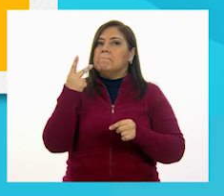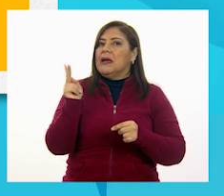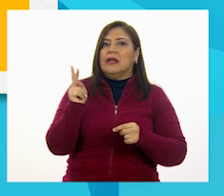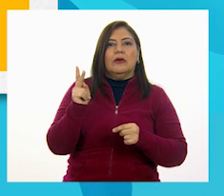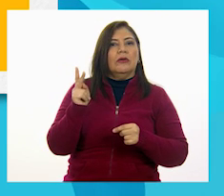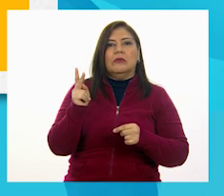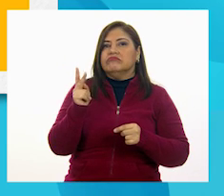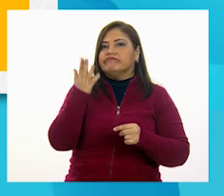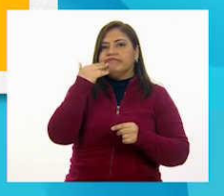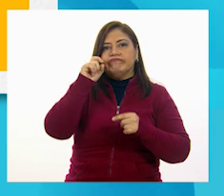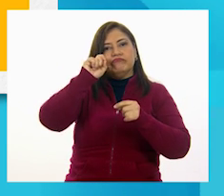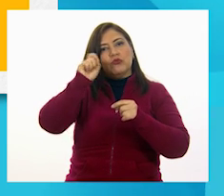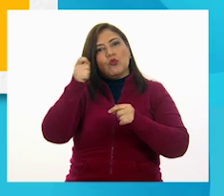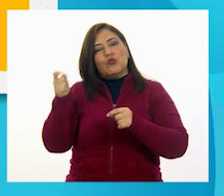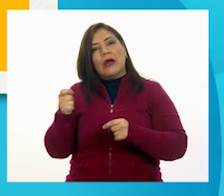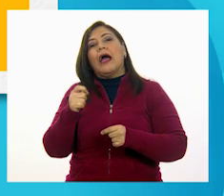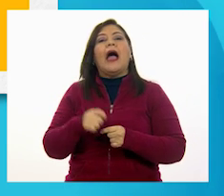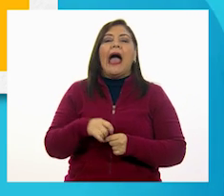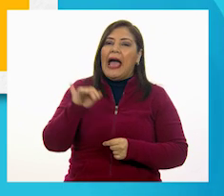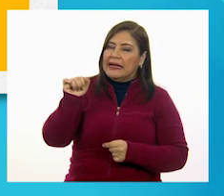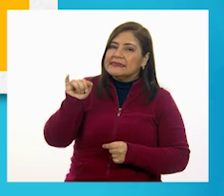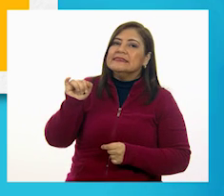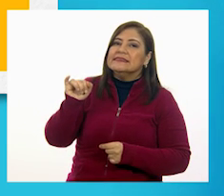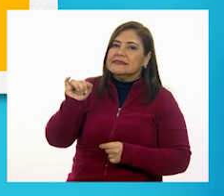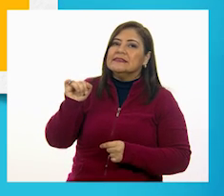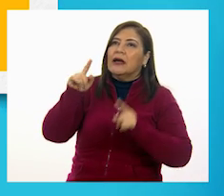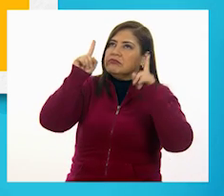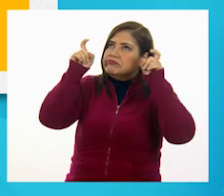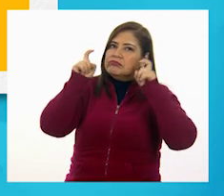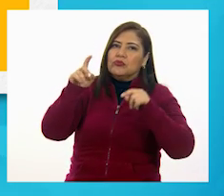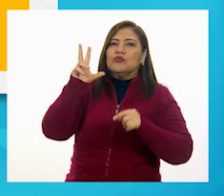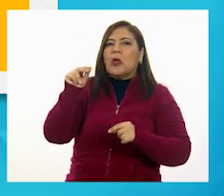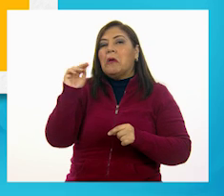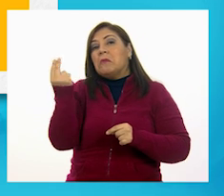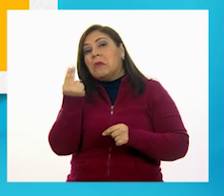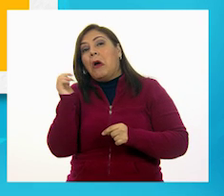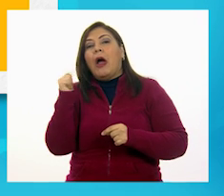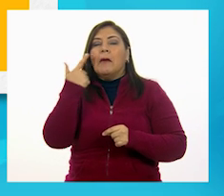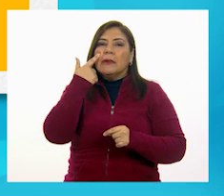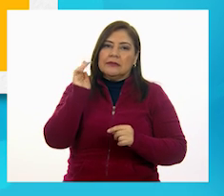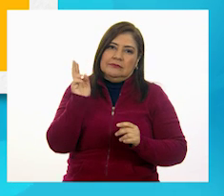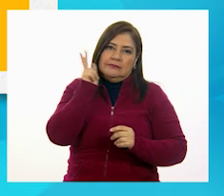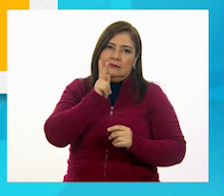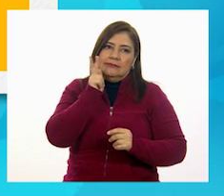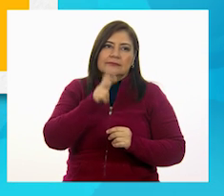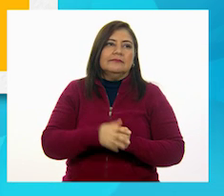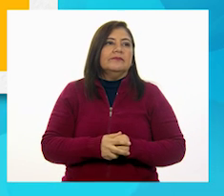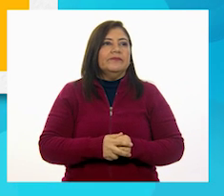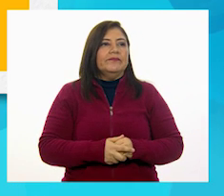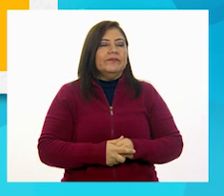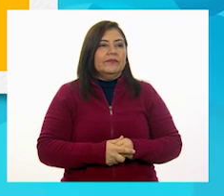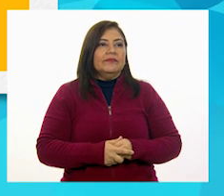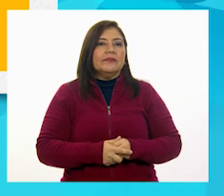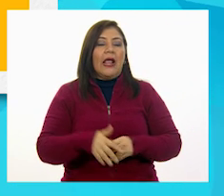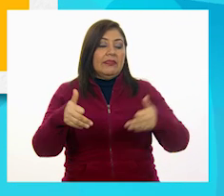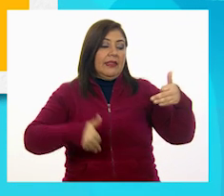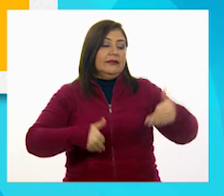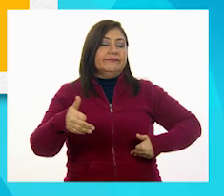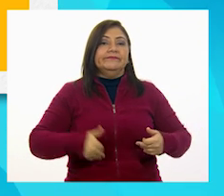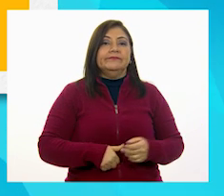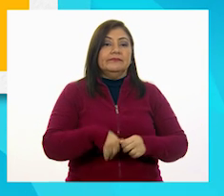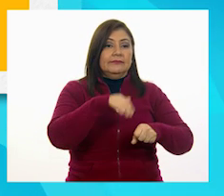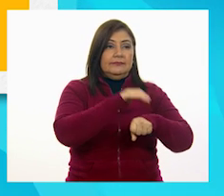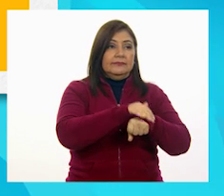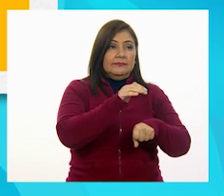tiene comas. Ah, sí, y ni signos de admiración. A lo mejor no las necesita, pero a ver, adelante. Pues dice, el teatro.